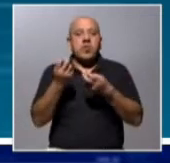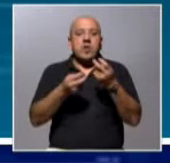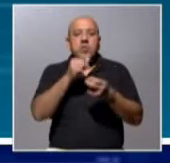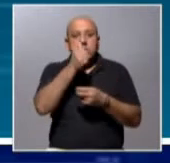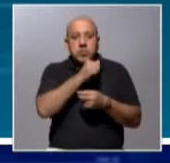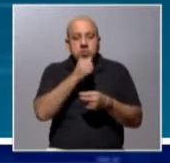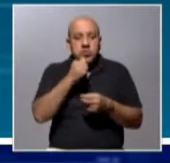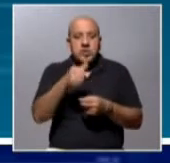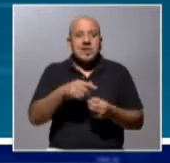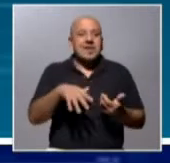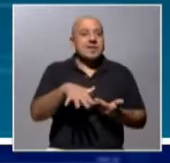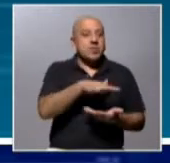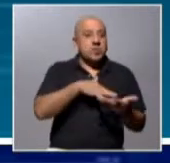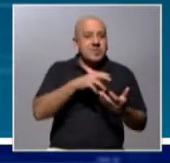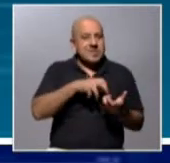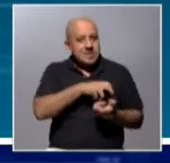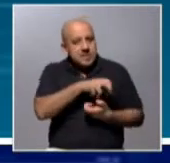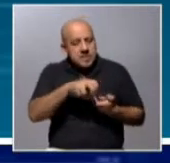esta crisis. Y también